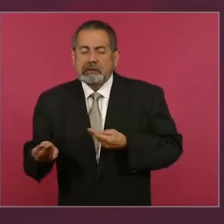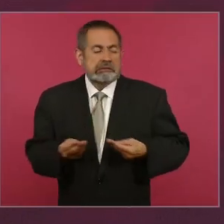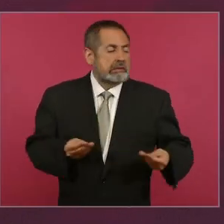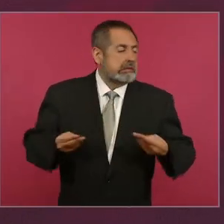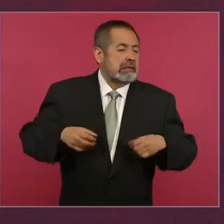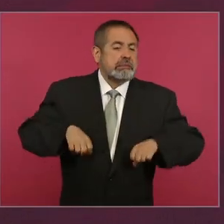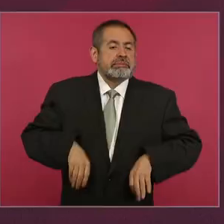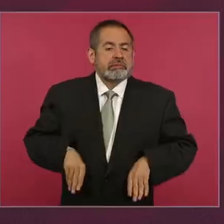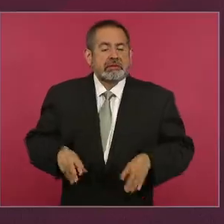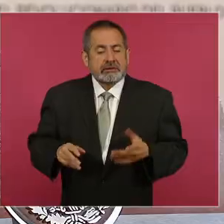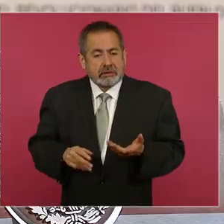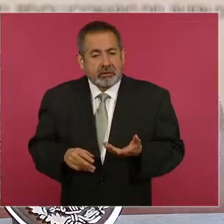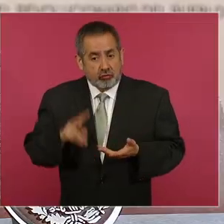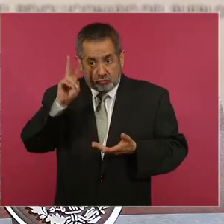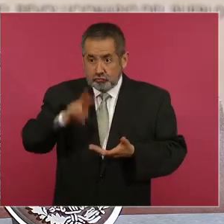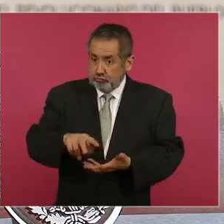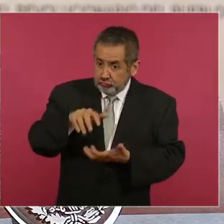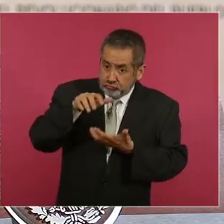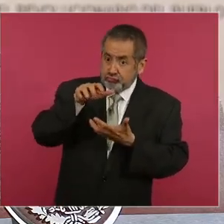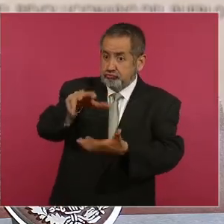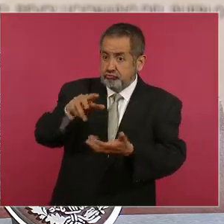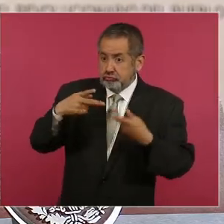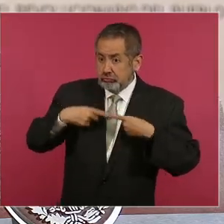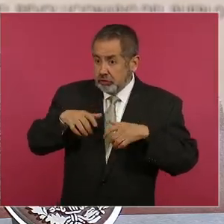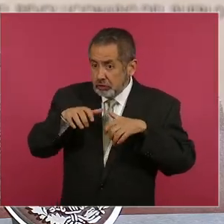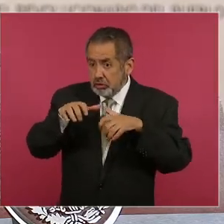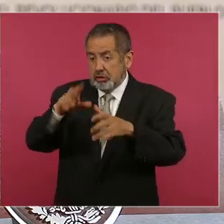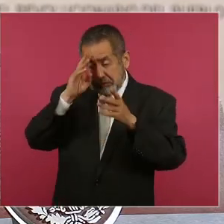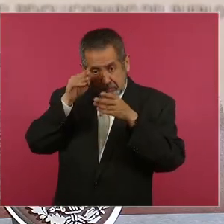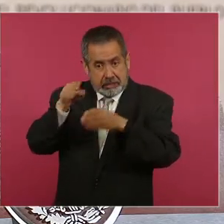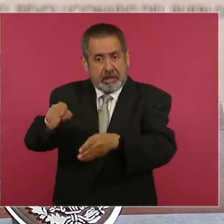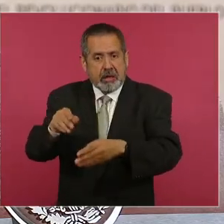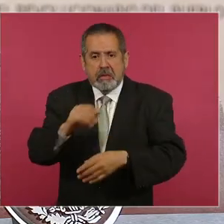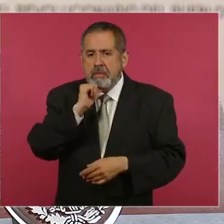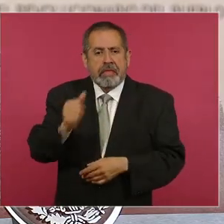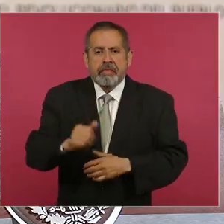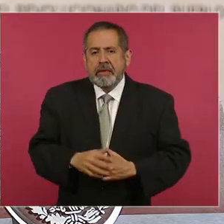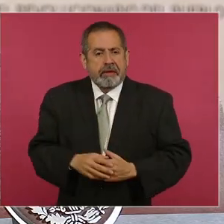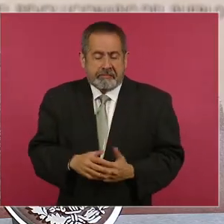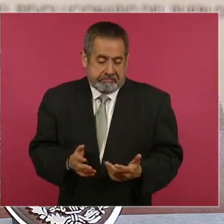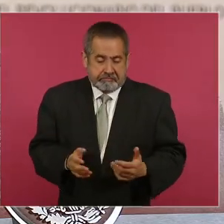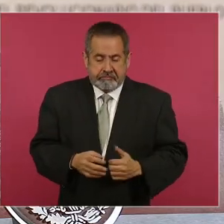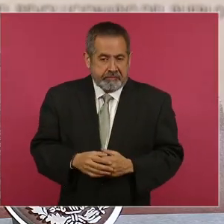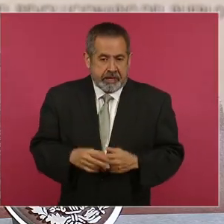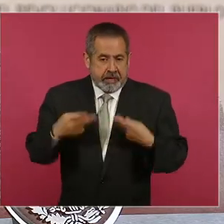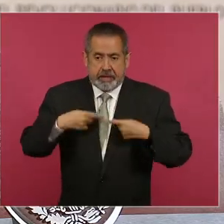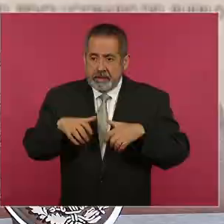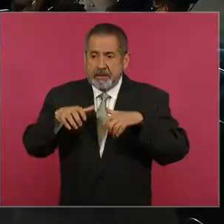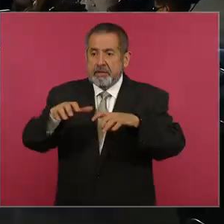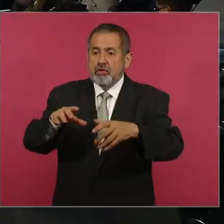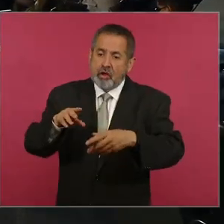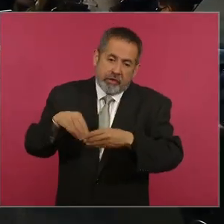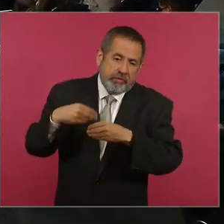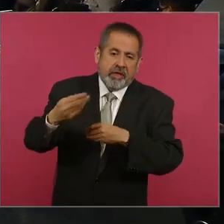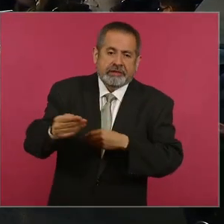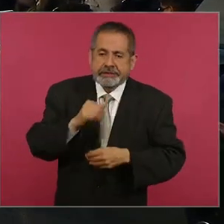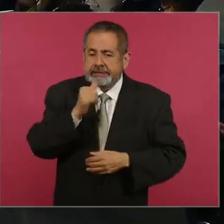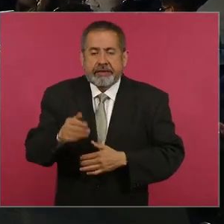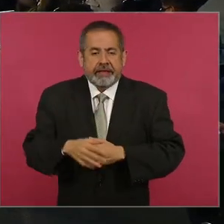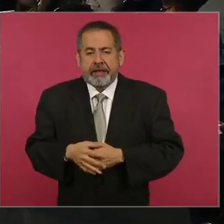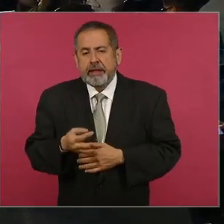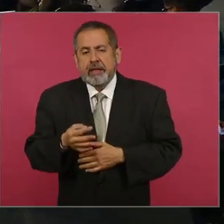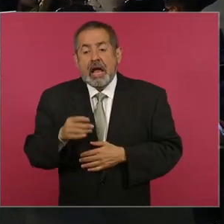El presupuesto, que es dinero del pueblo, no llegaba al pueblo. Al pueblo le